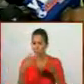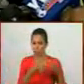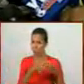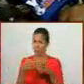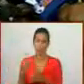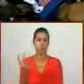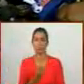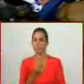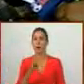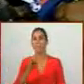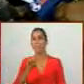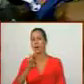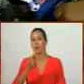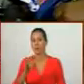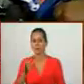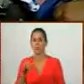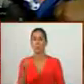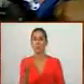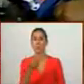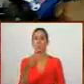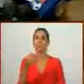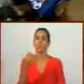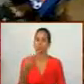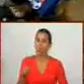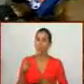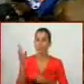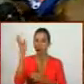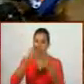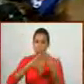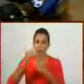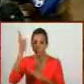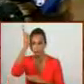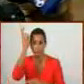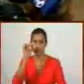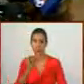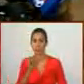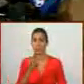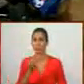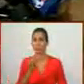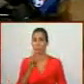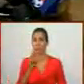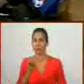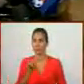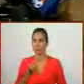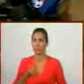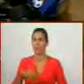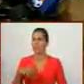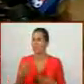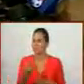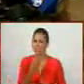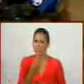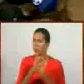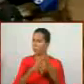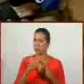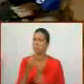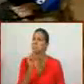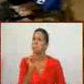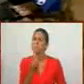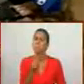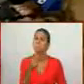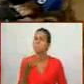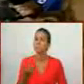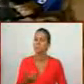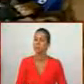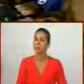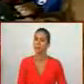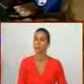Yucpas y Barí, creo. ¿Cuáles son los aspectos que le han planteado las comunidades? Ya Preida también. ¿Cuáles son los aspectos que le han planteado las comunidades?